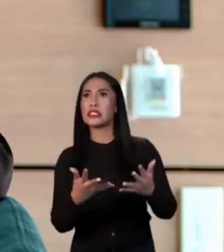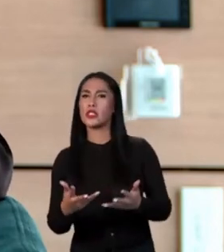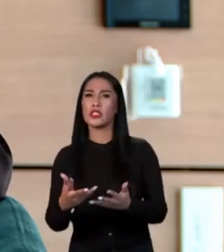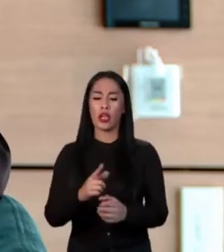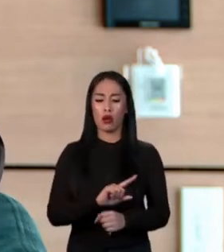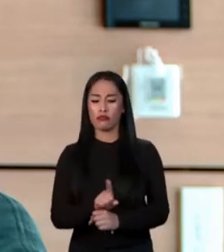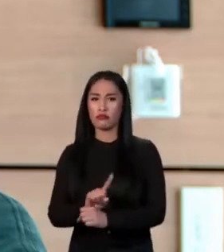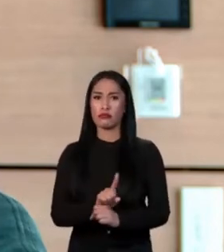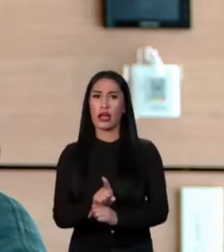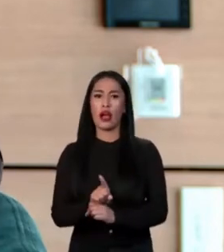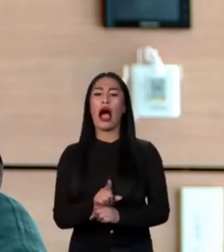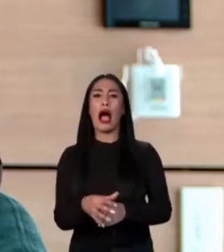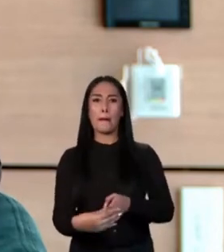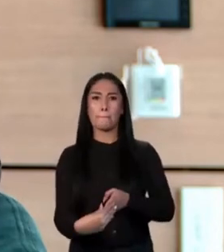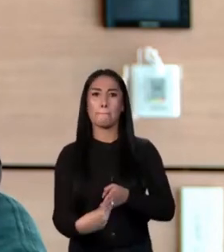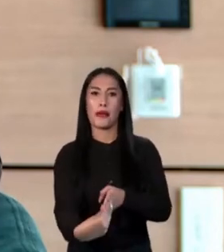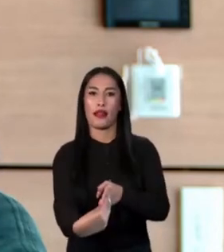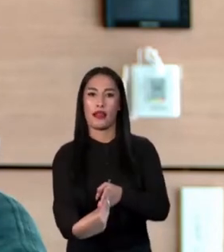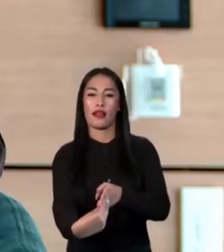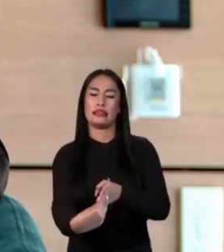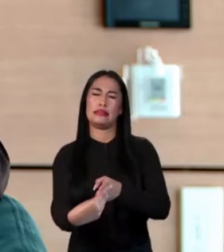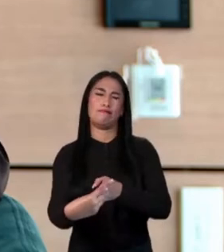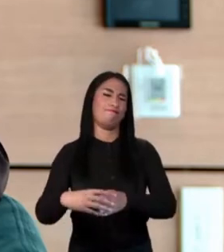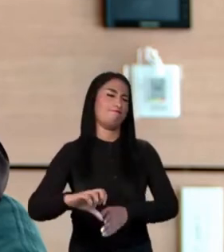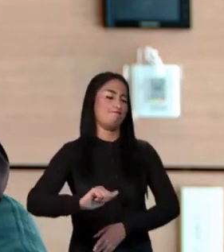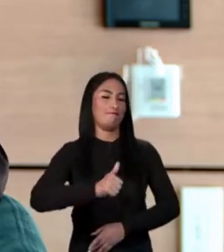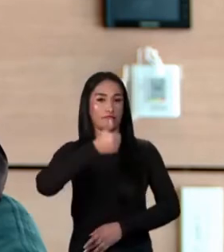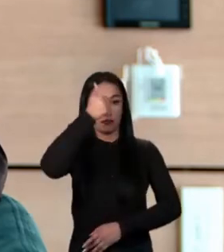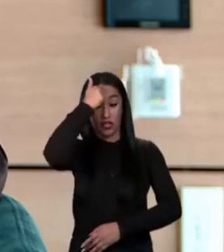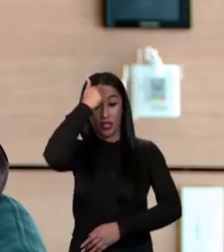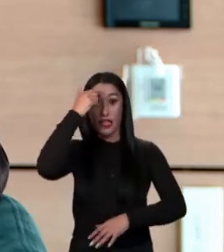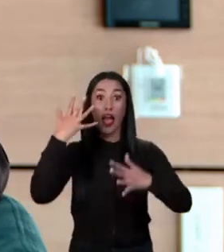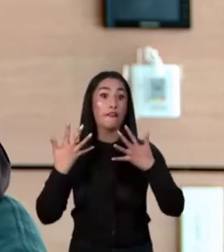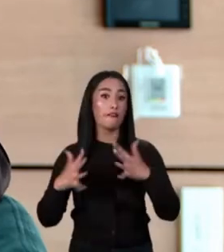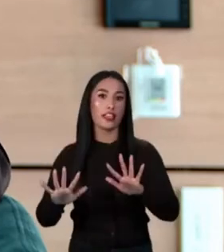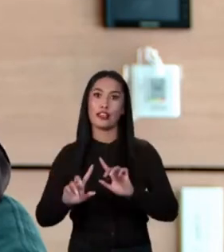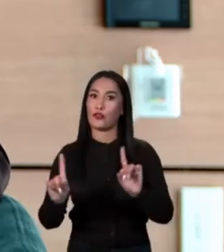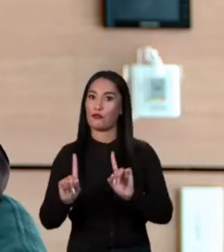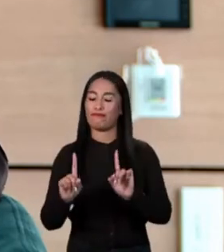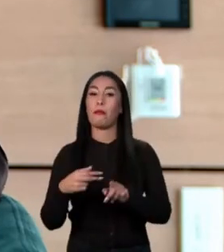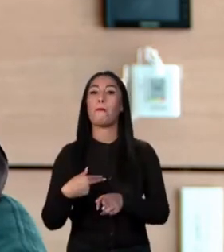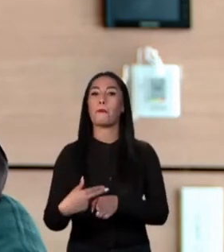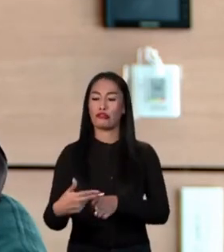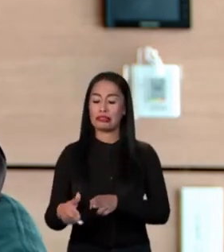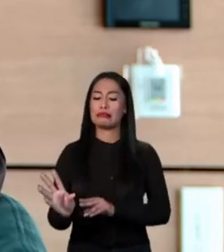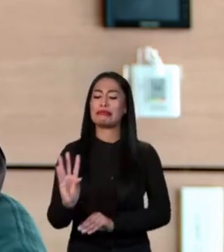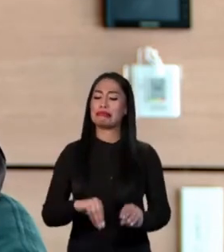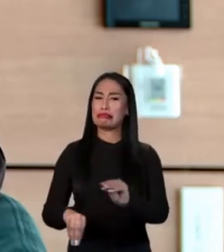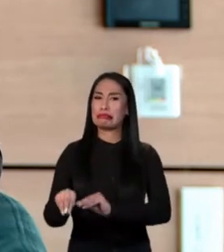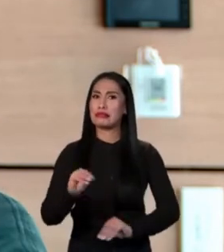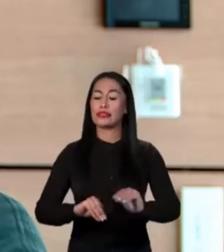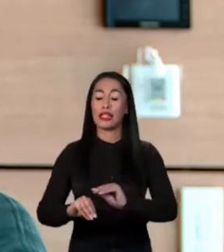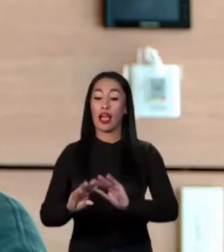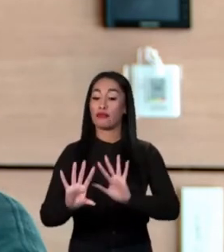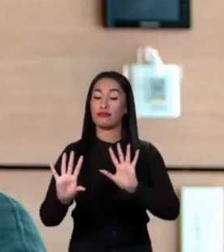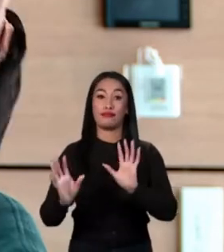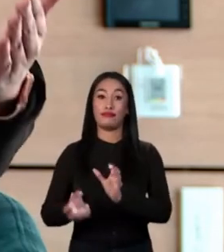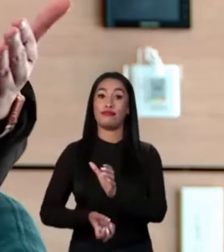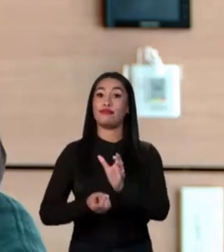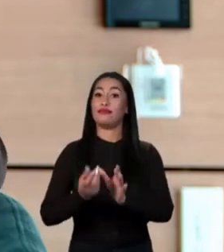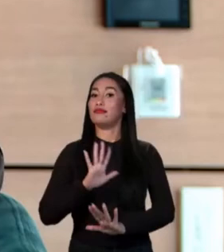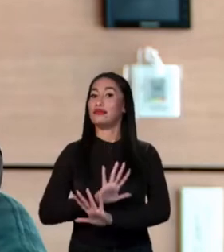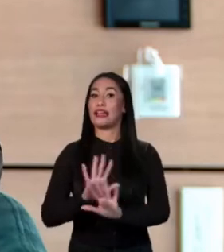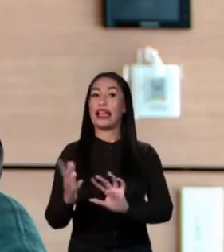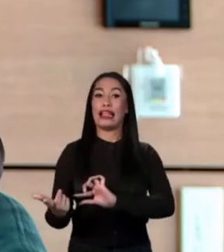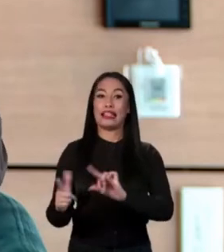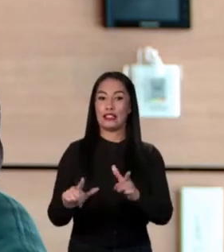no todavía necesitamos además terminarlo pronto y yo creo que que si nos da por un lado como